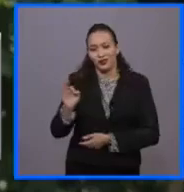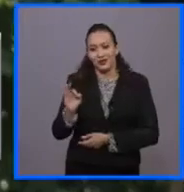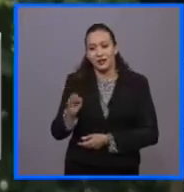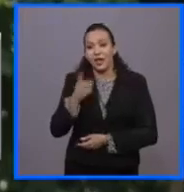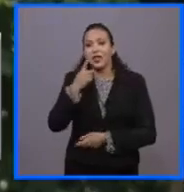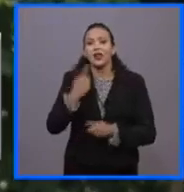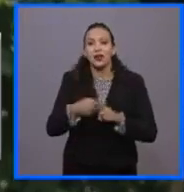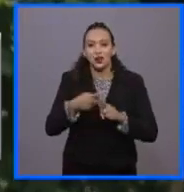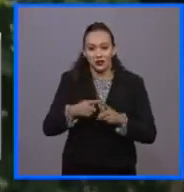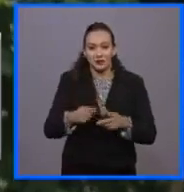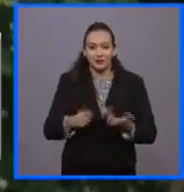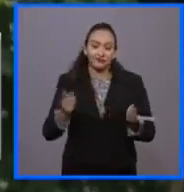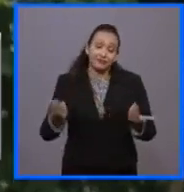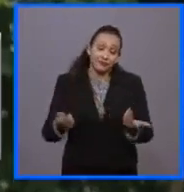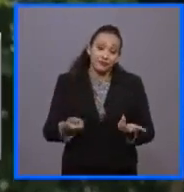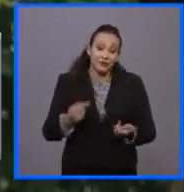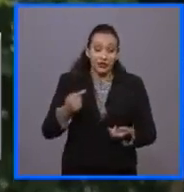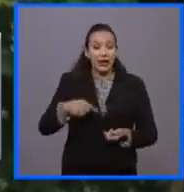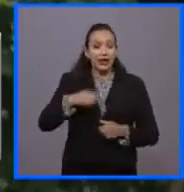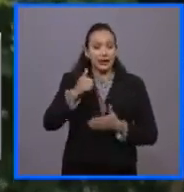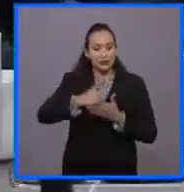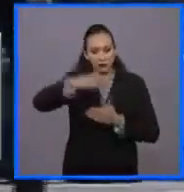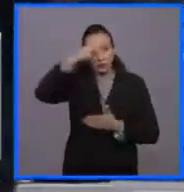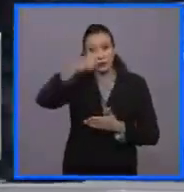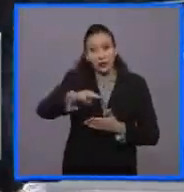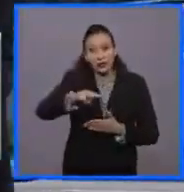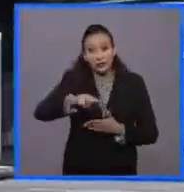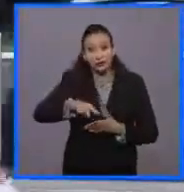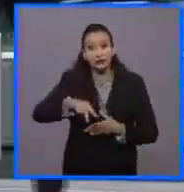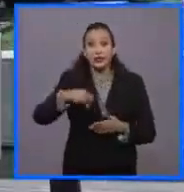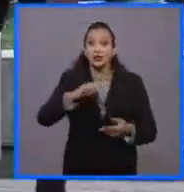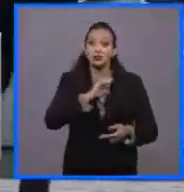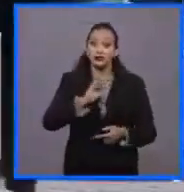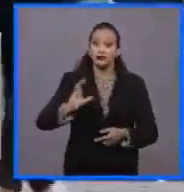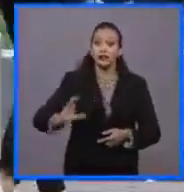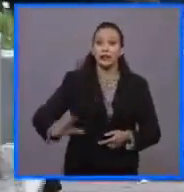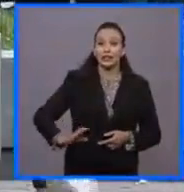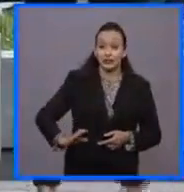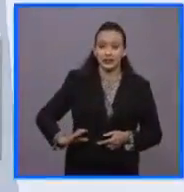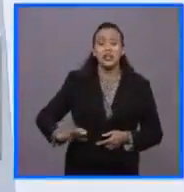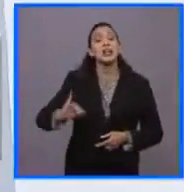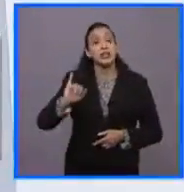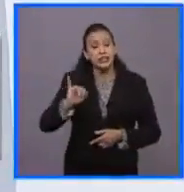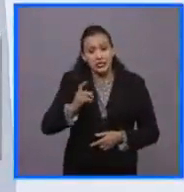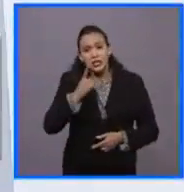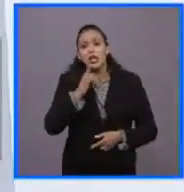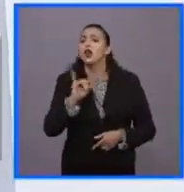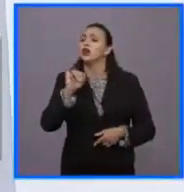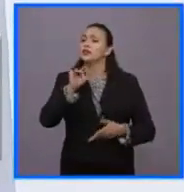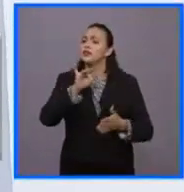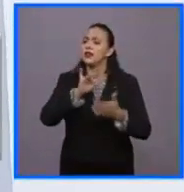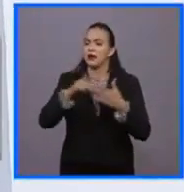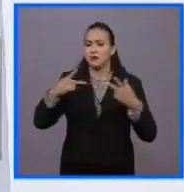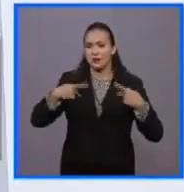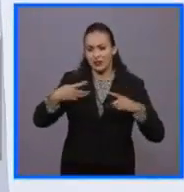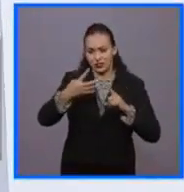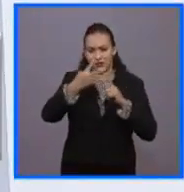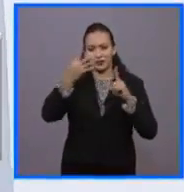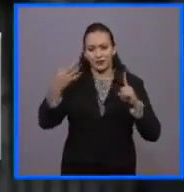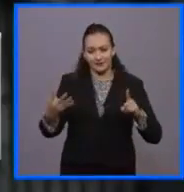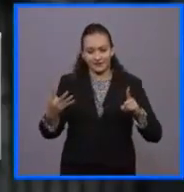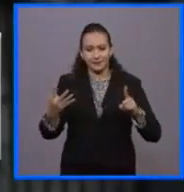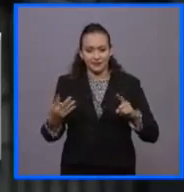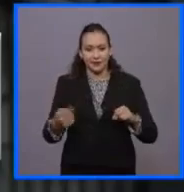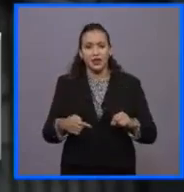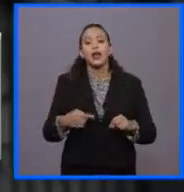México. Destacó que la Ciudad de México fue el lugar en el que las candidaturas mencionaron más a las personas LGBTIQ+ en